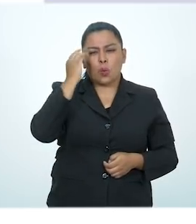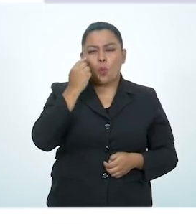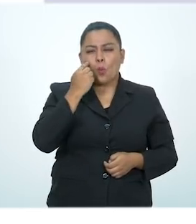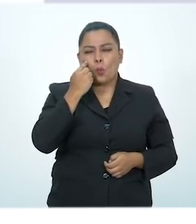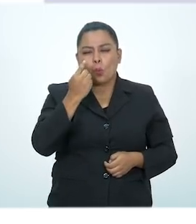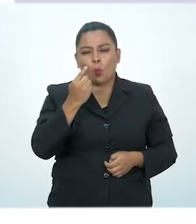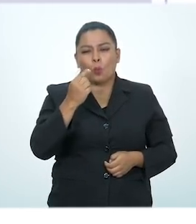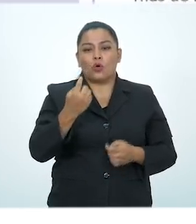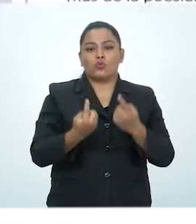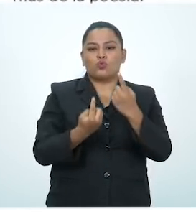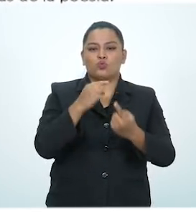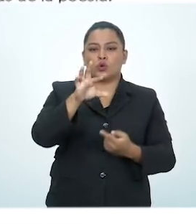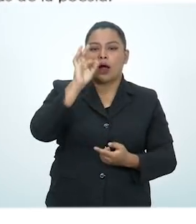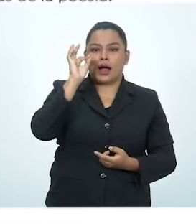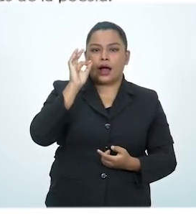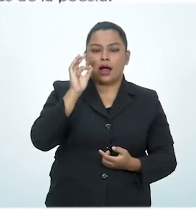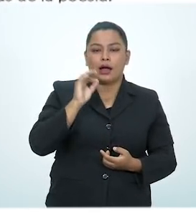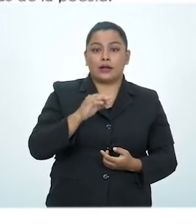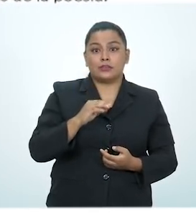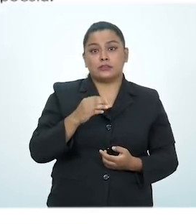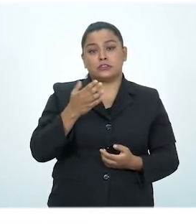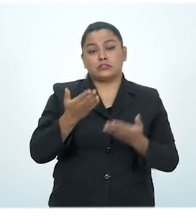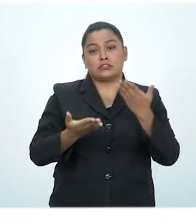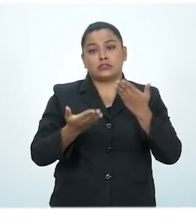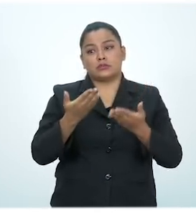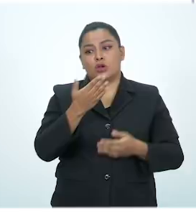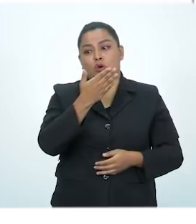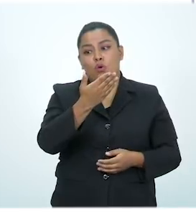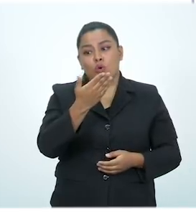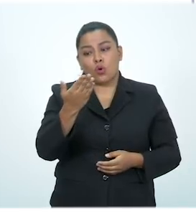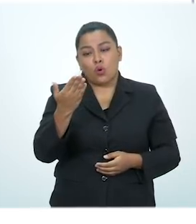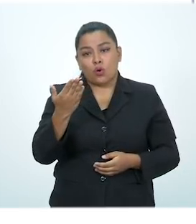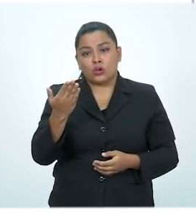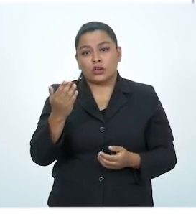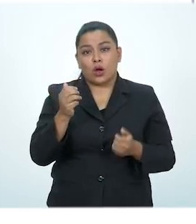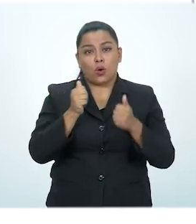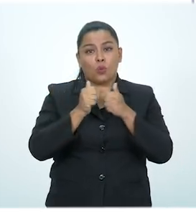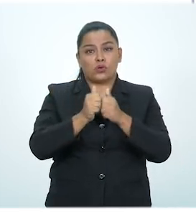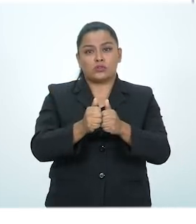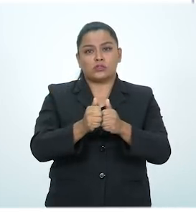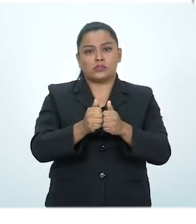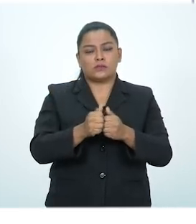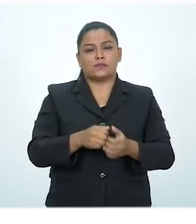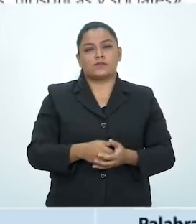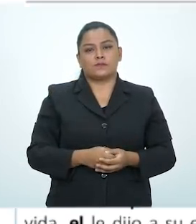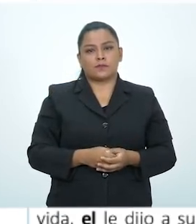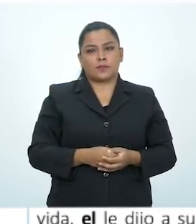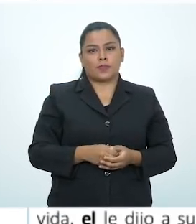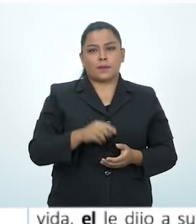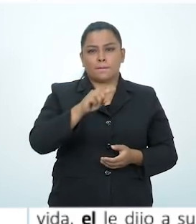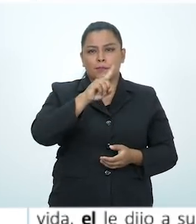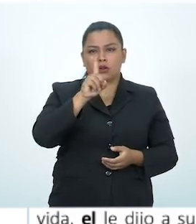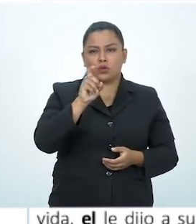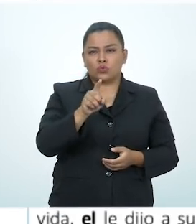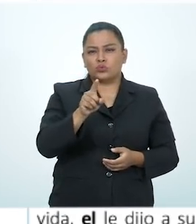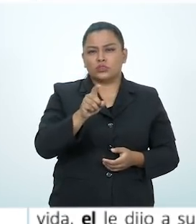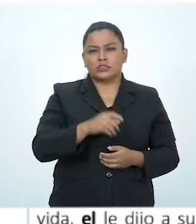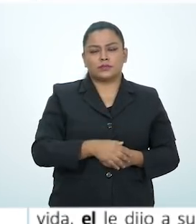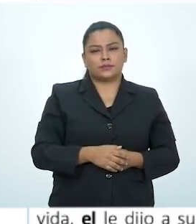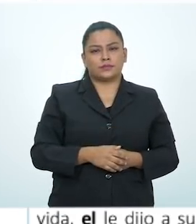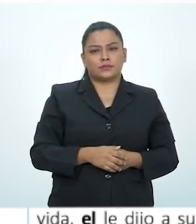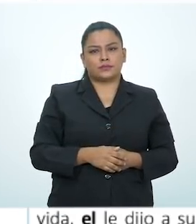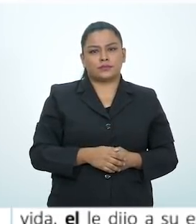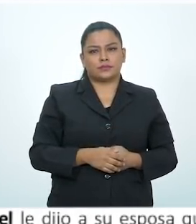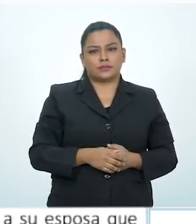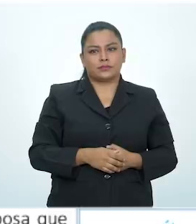identificación. Se reconocen elementos o partes que componen un todo. Ítem de